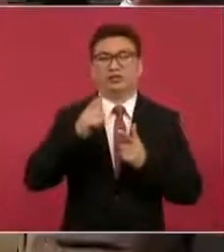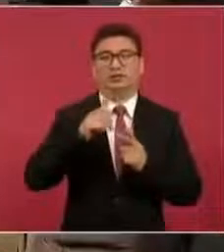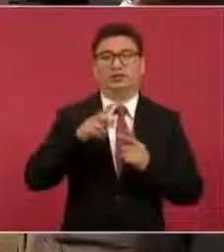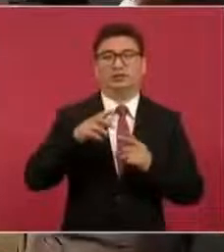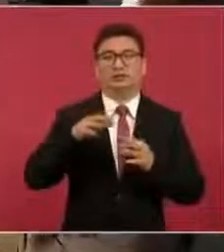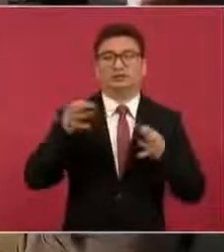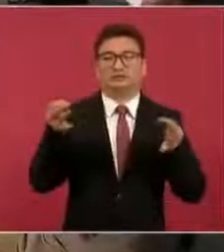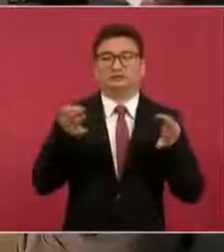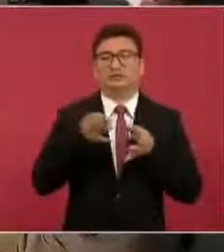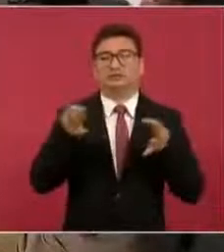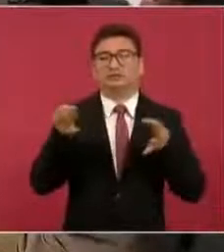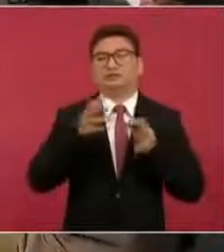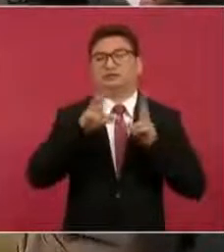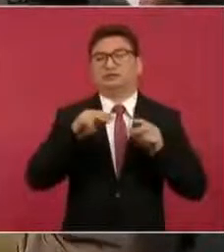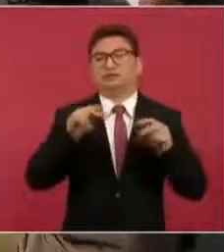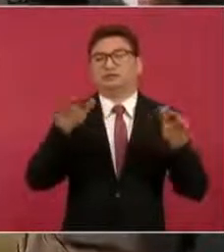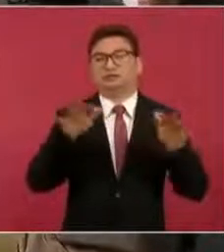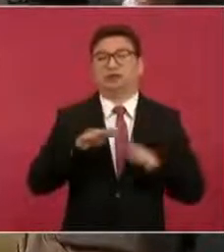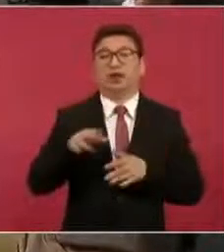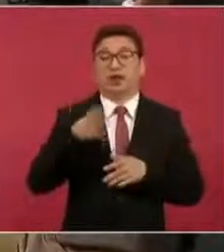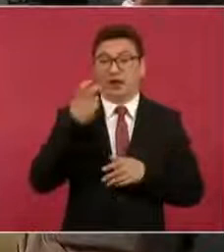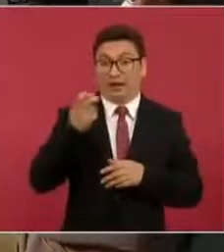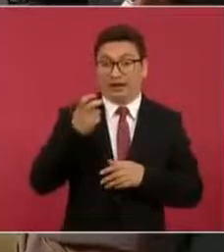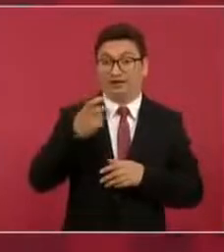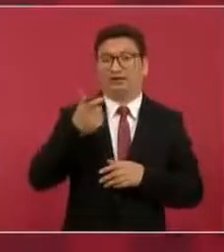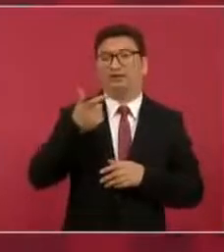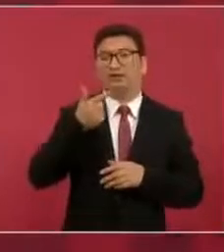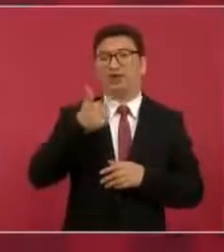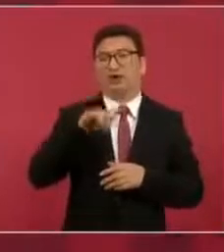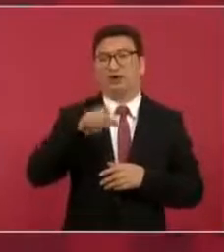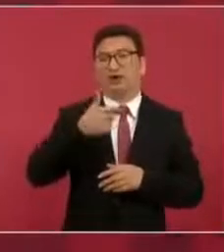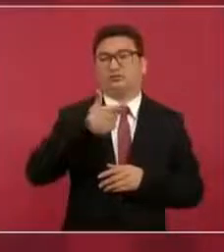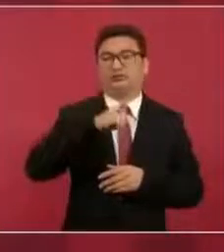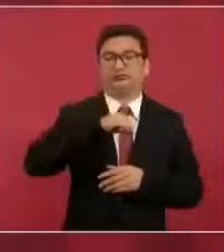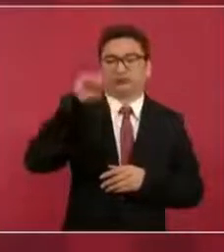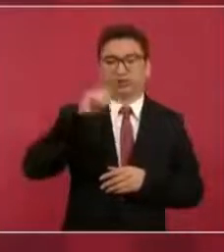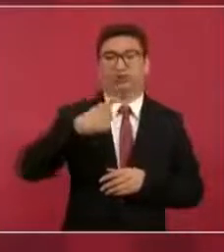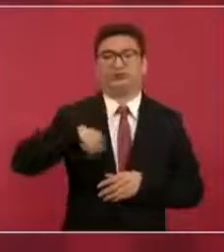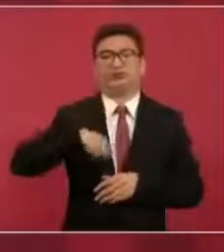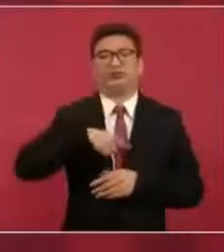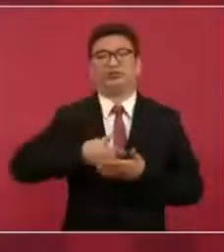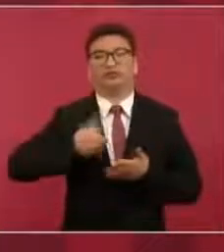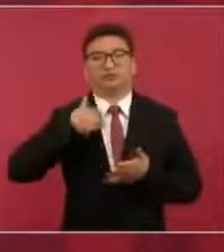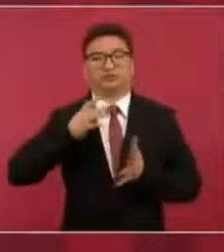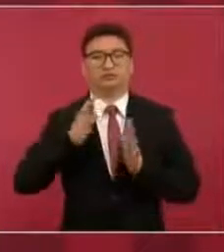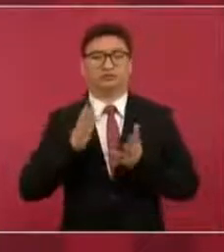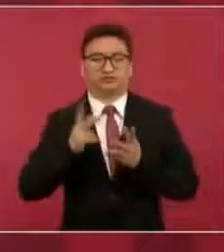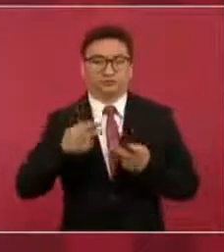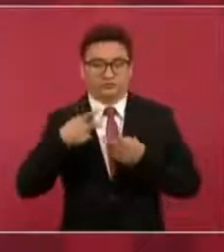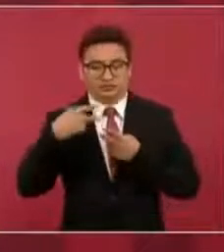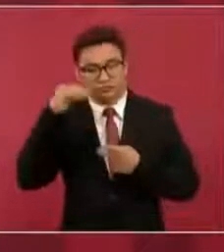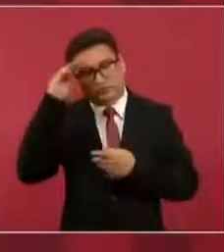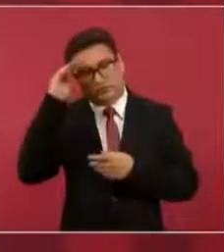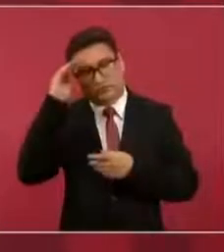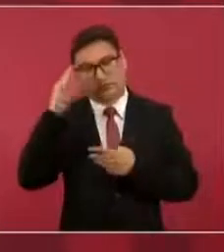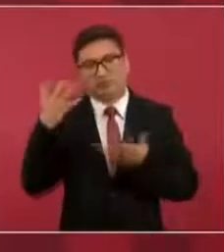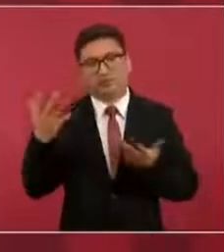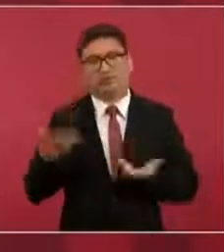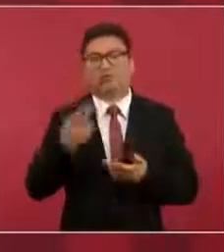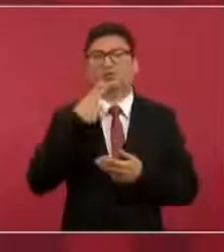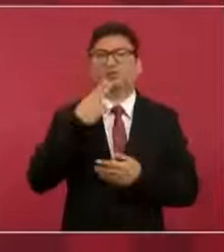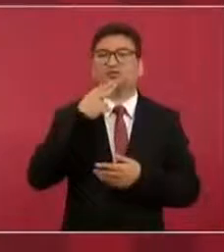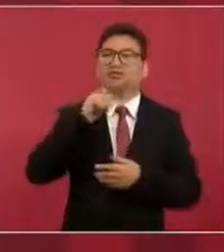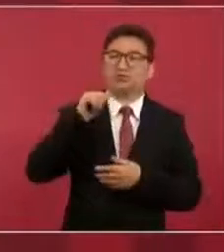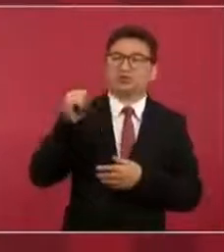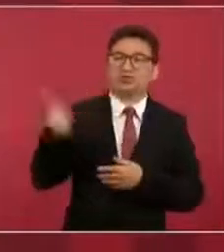que se fue el precio del gas a las nubes, entonces ya tenemos un plan para utilizar otras